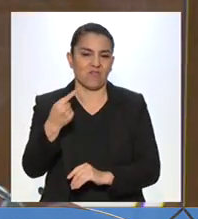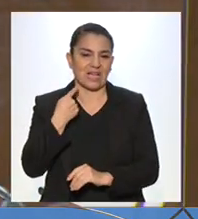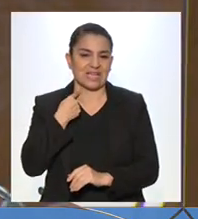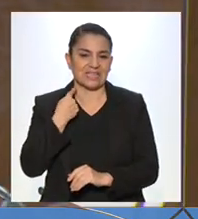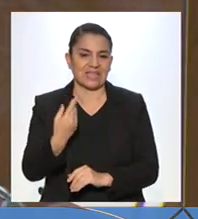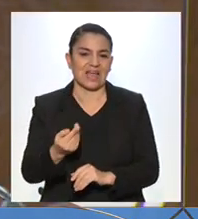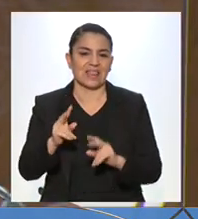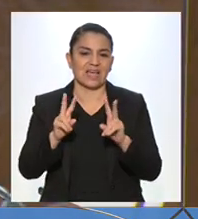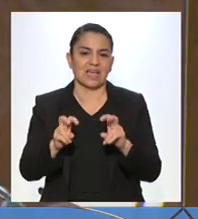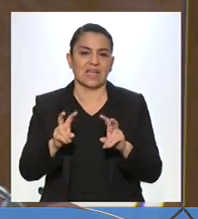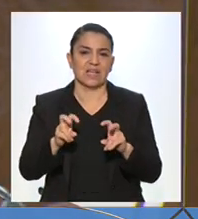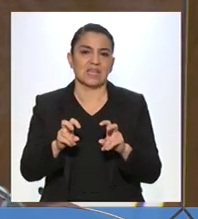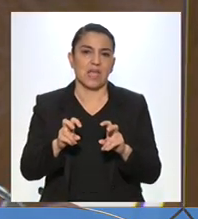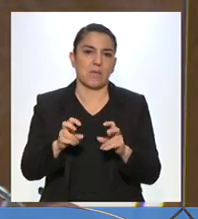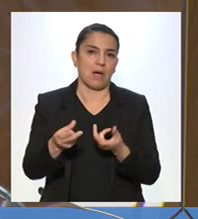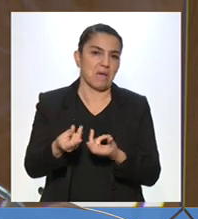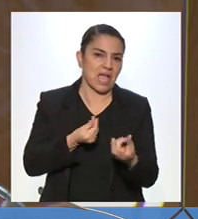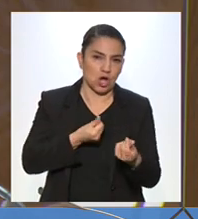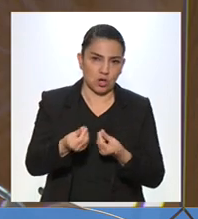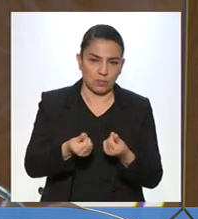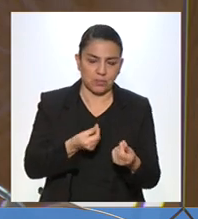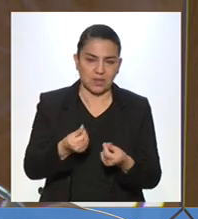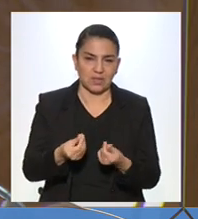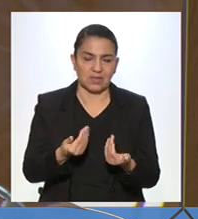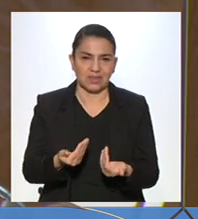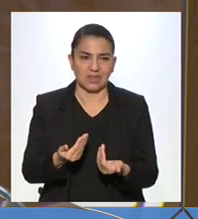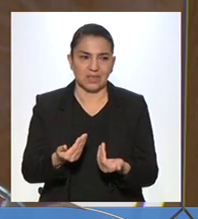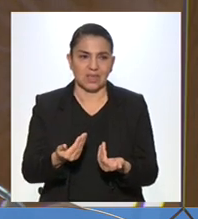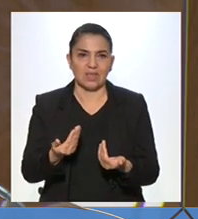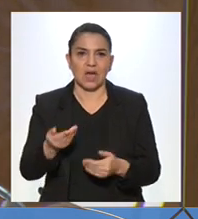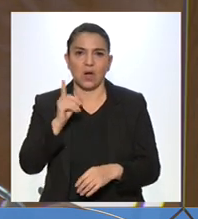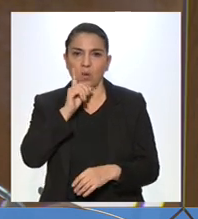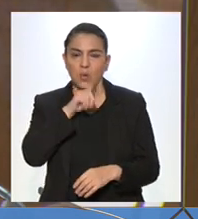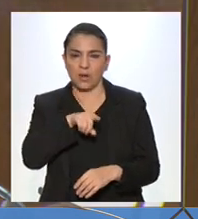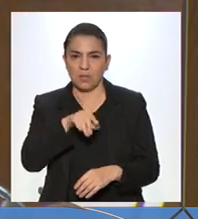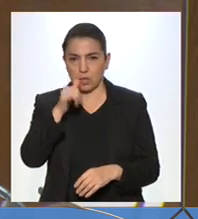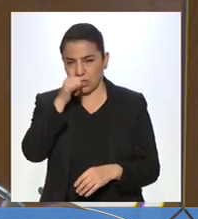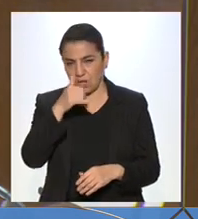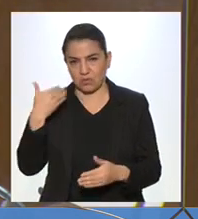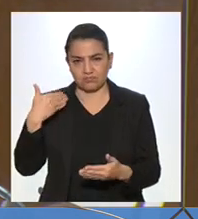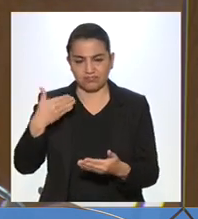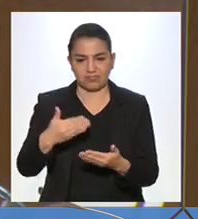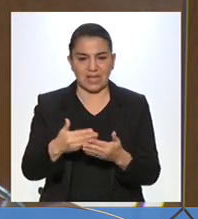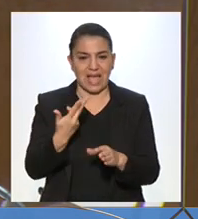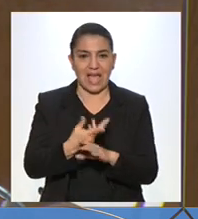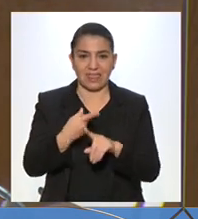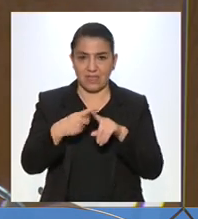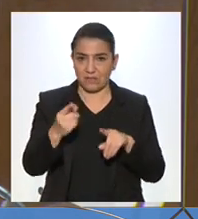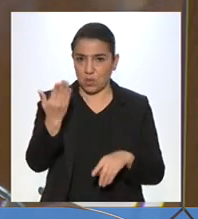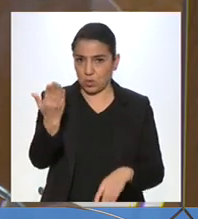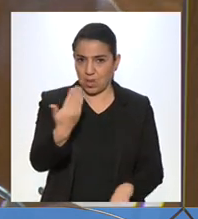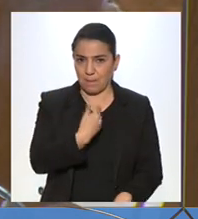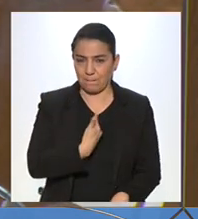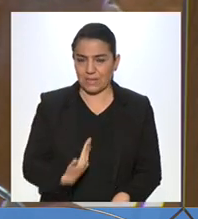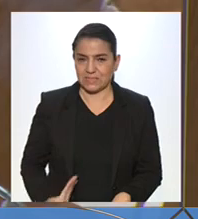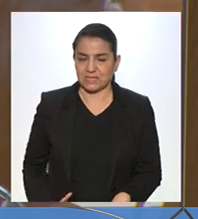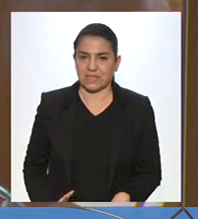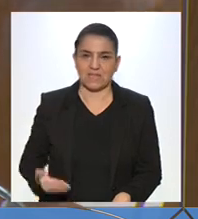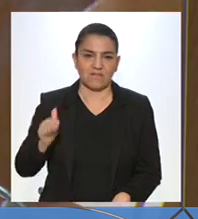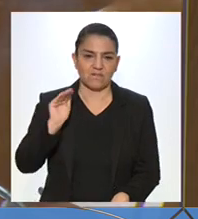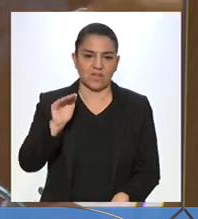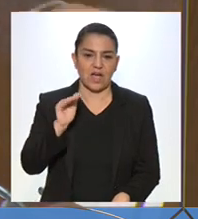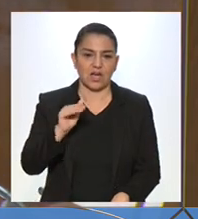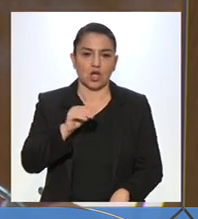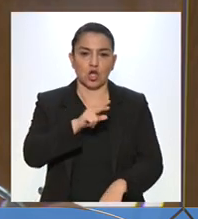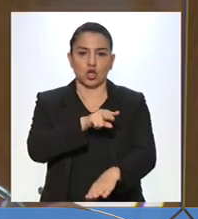en materia de actividades económicas en estos últimos tiempos. Y es una diferencia, usted, presidente. La zona norte, no